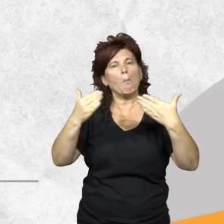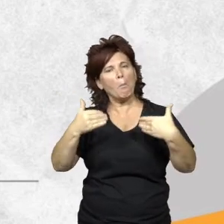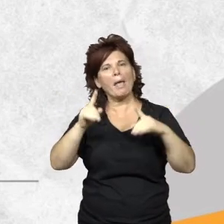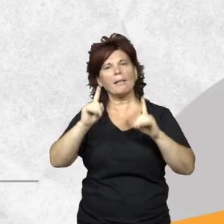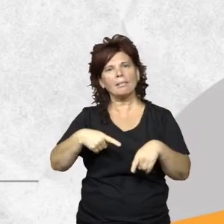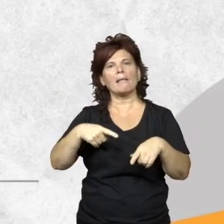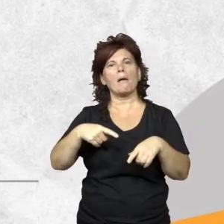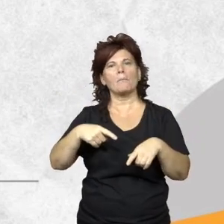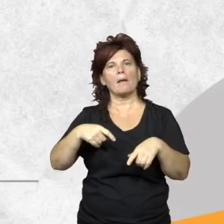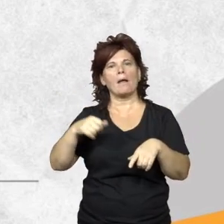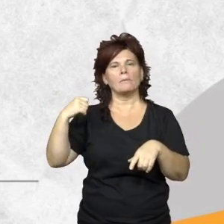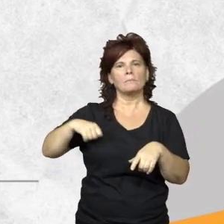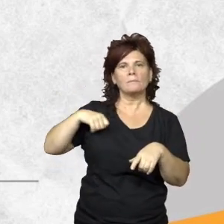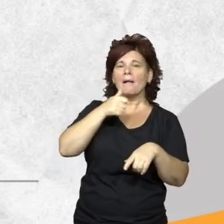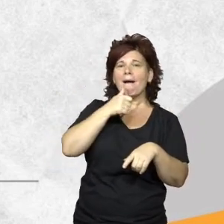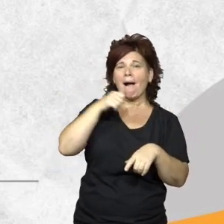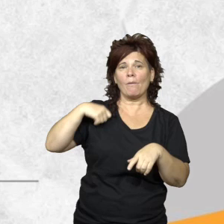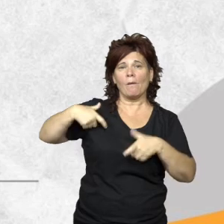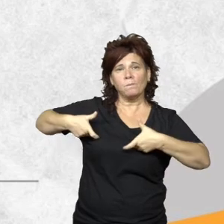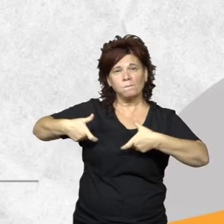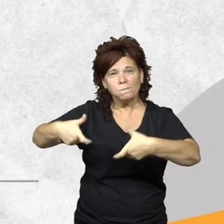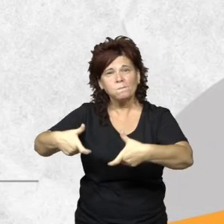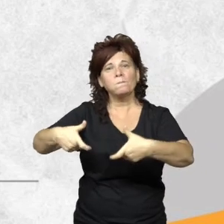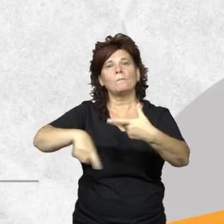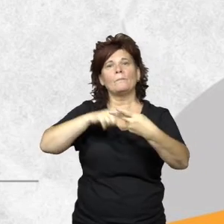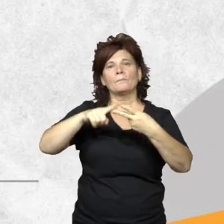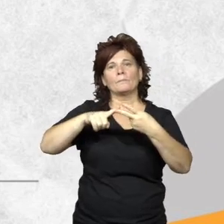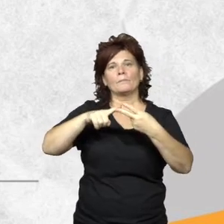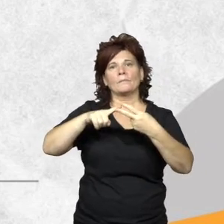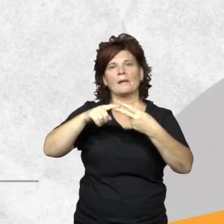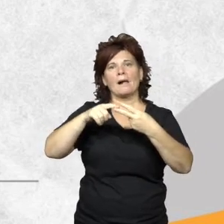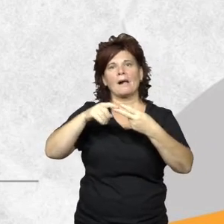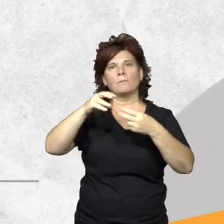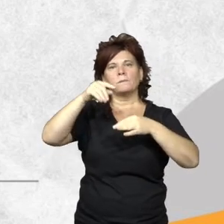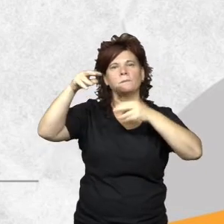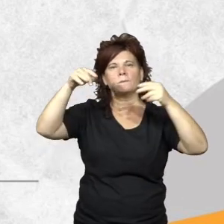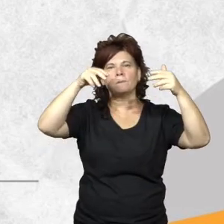efluentes cloacales o efluentes industriales, efluentes gaseosos que se le haya